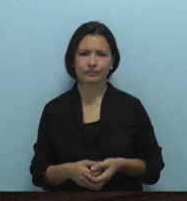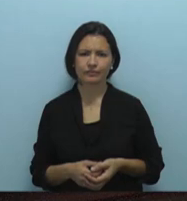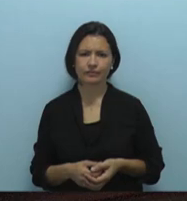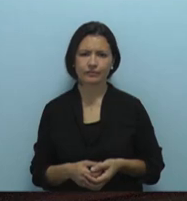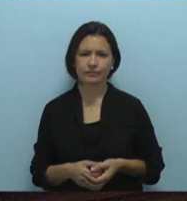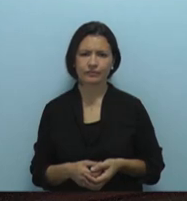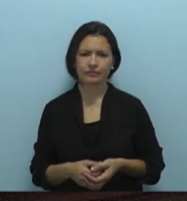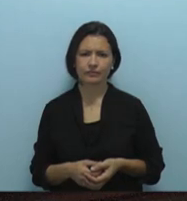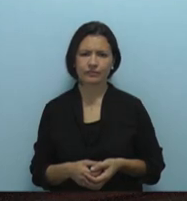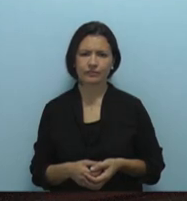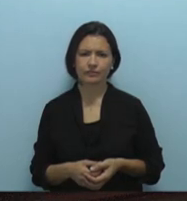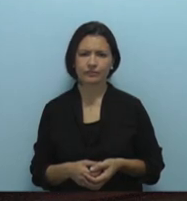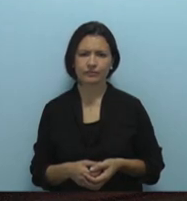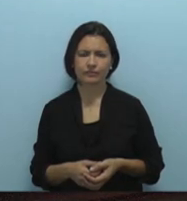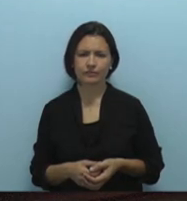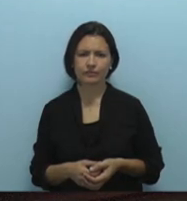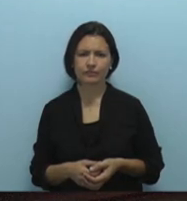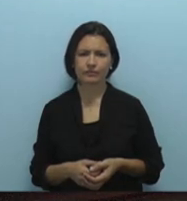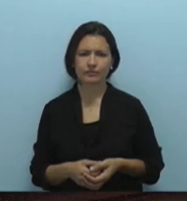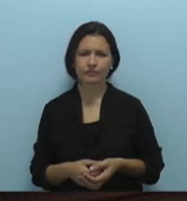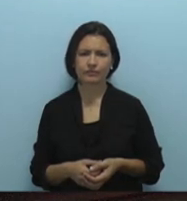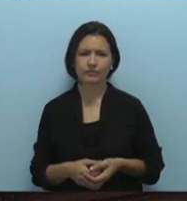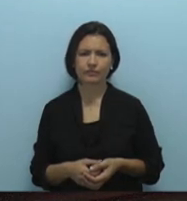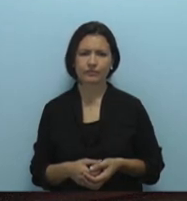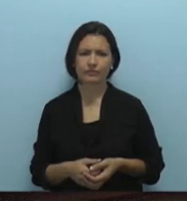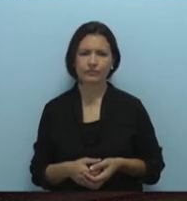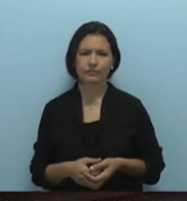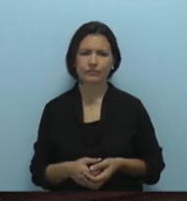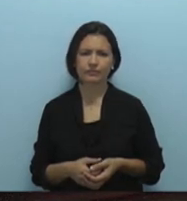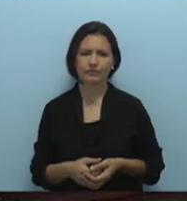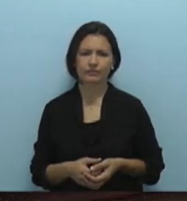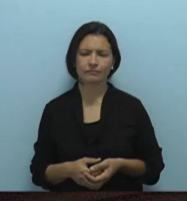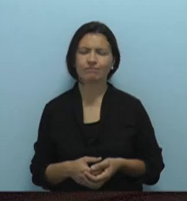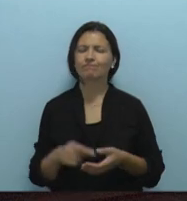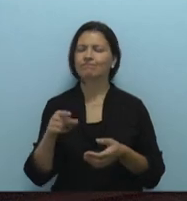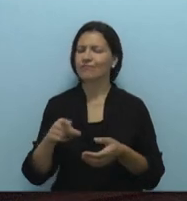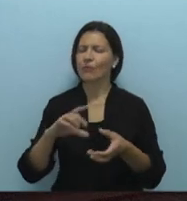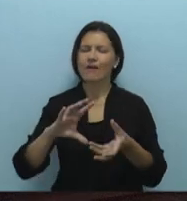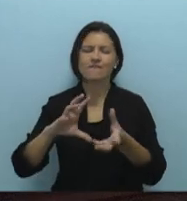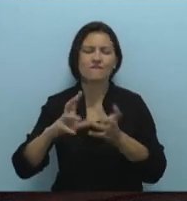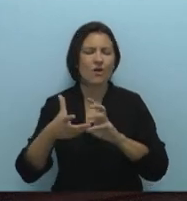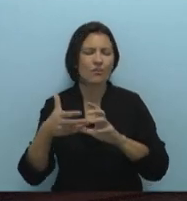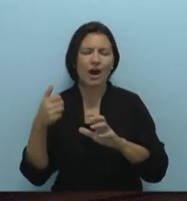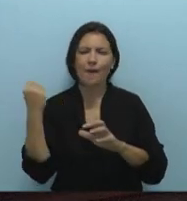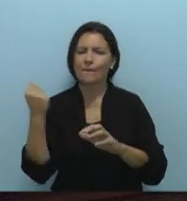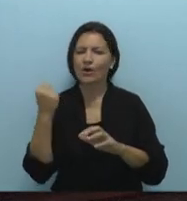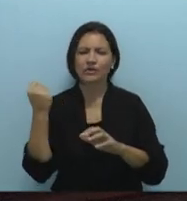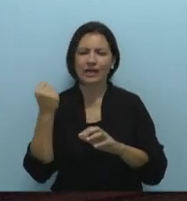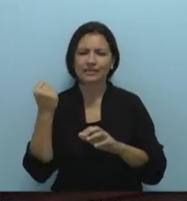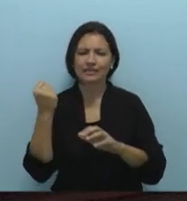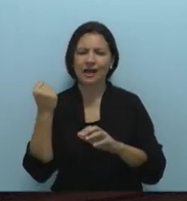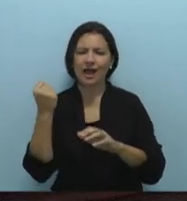voluntariado, además de ser un proyecto de voluntariado ambiental, creo que es una herramienta muy importante